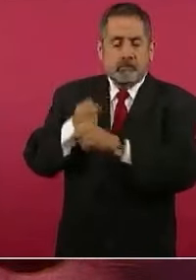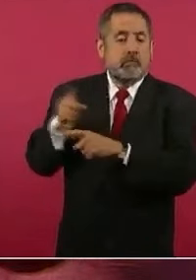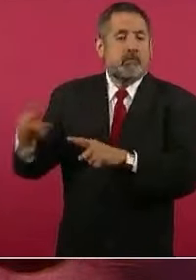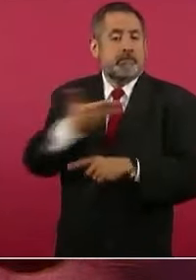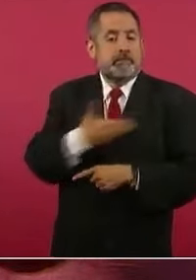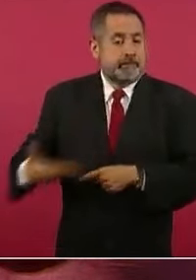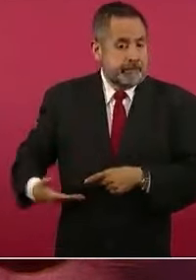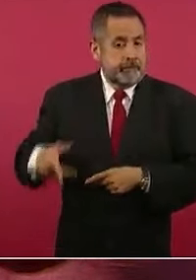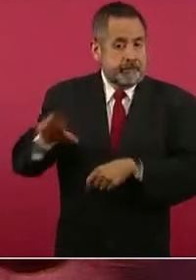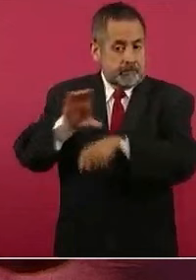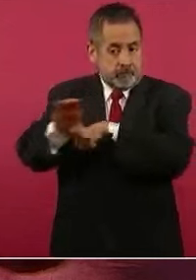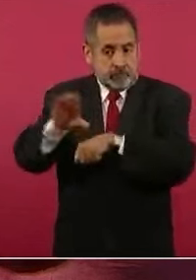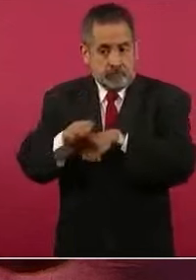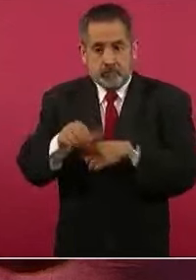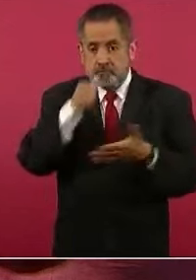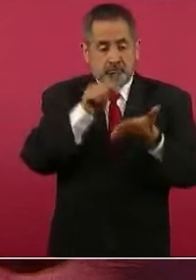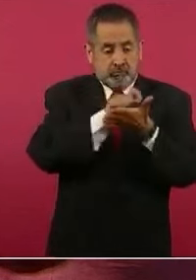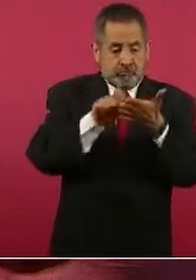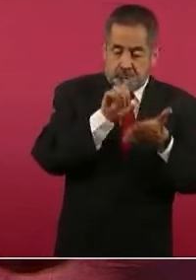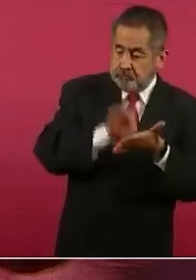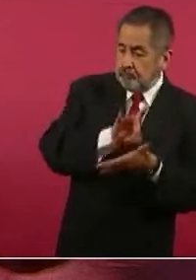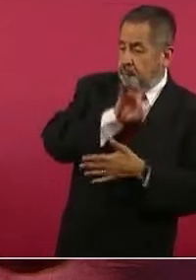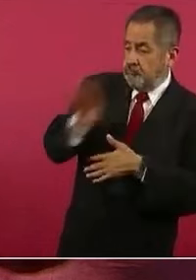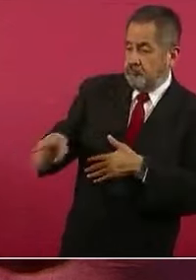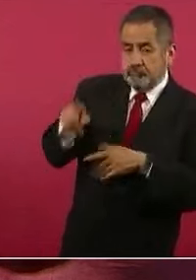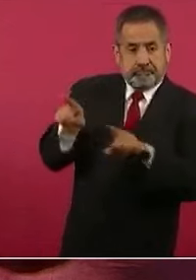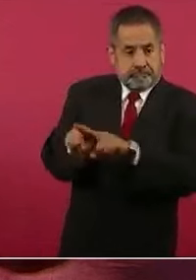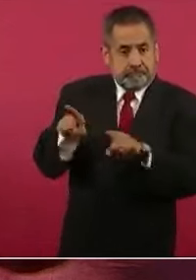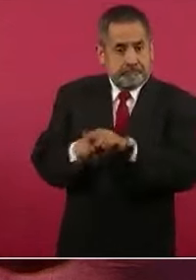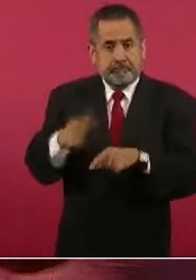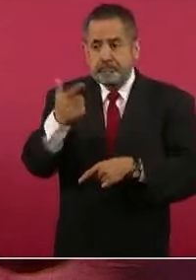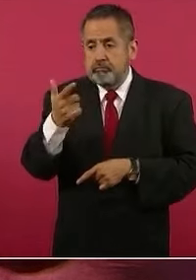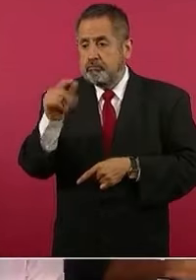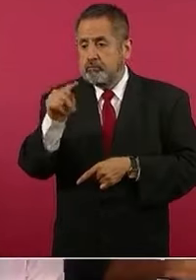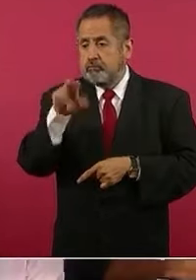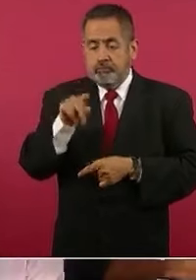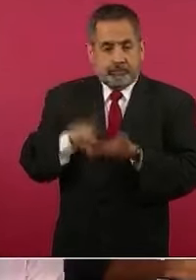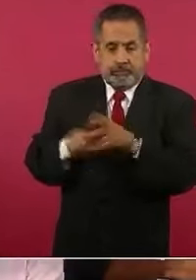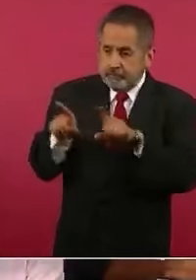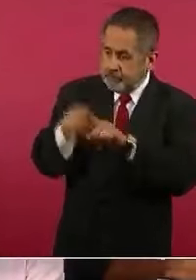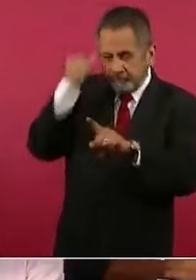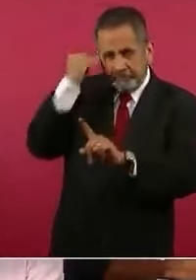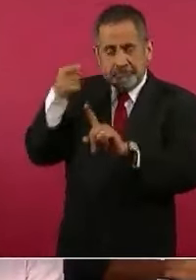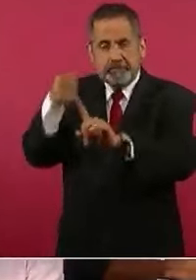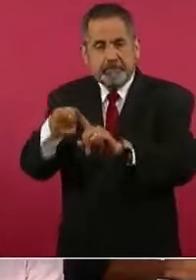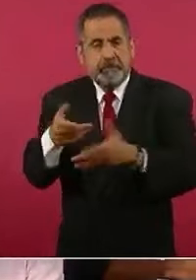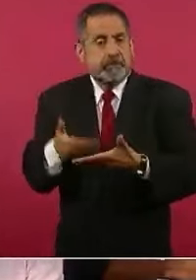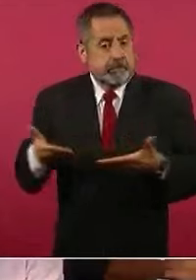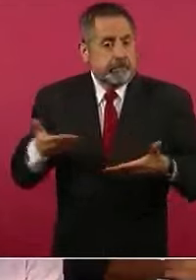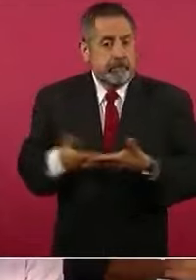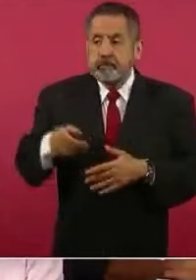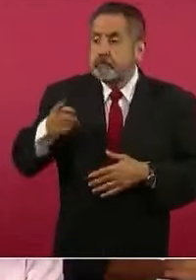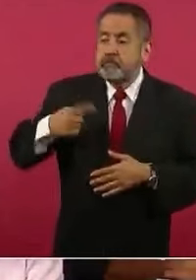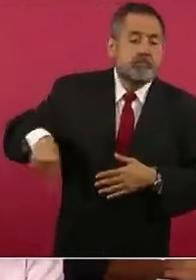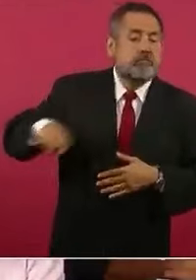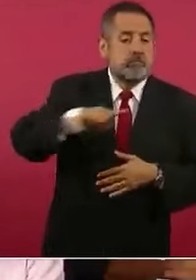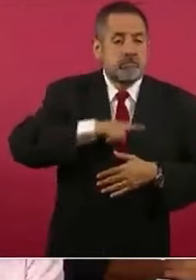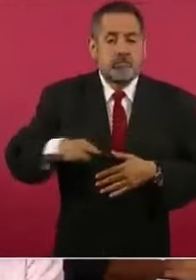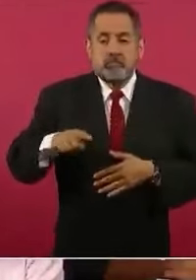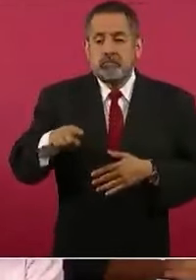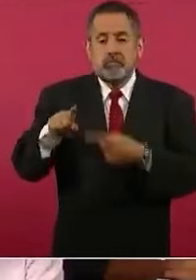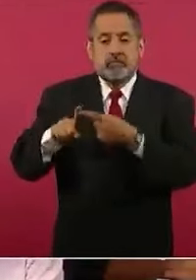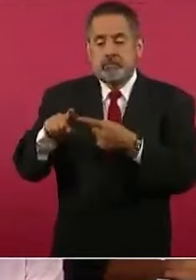¿le enviaría usted el mismo mensaje a Gustavo Petro, pero ahora, considerando el compromiso que han expresado Boric